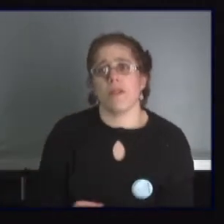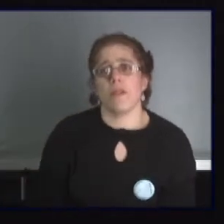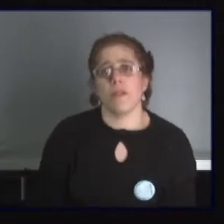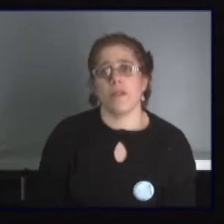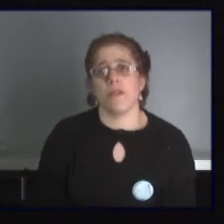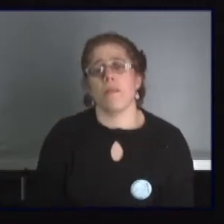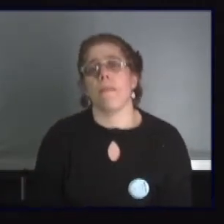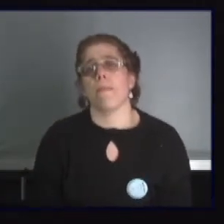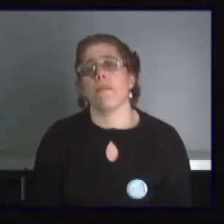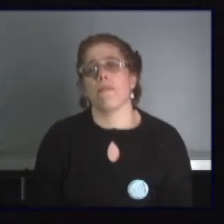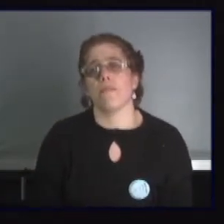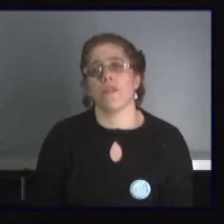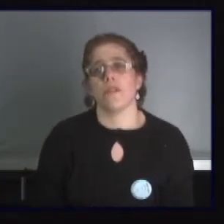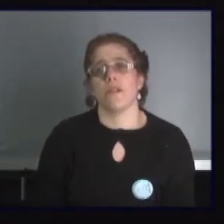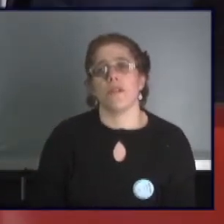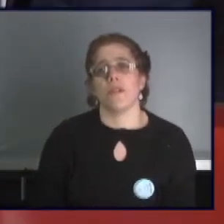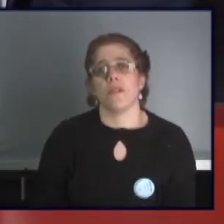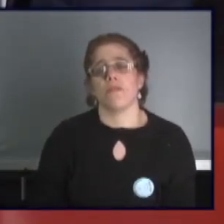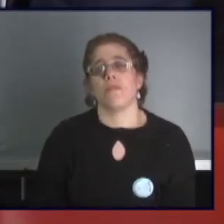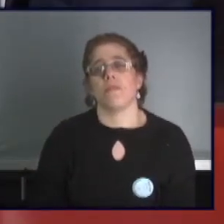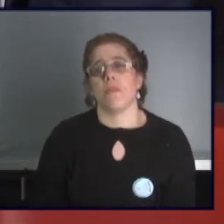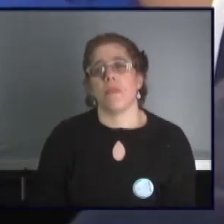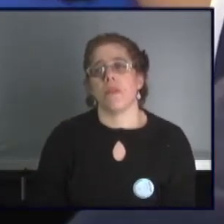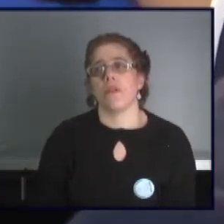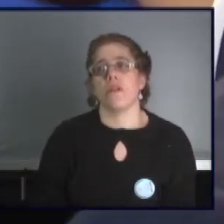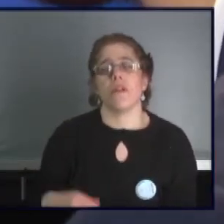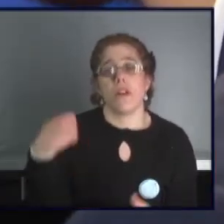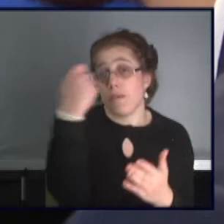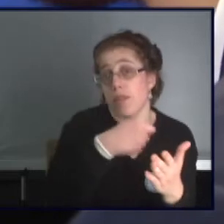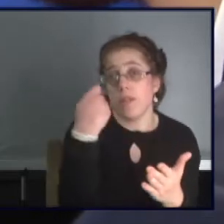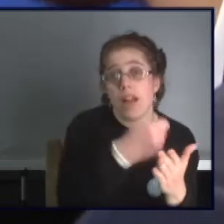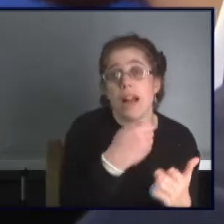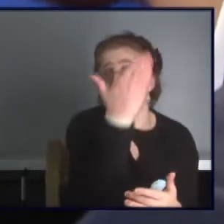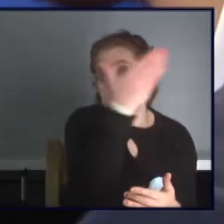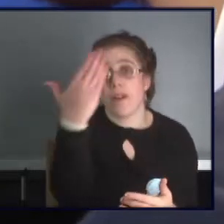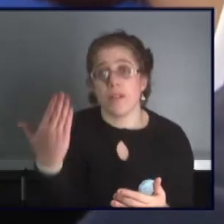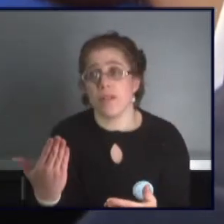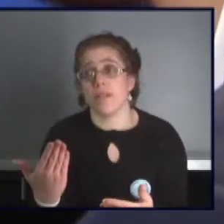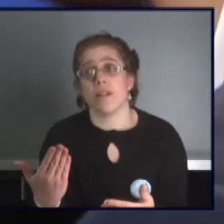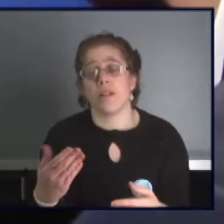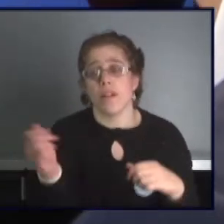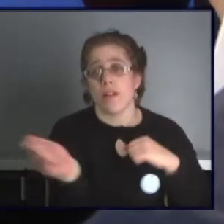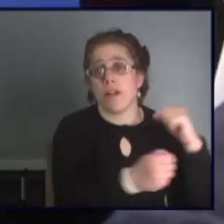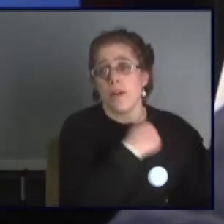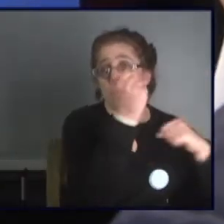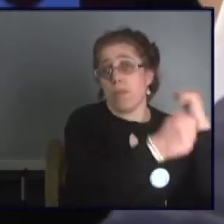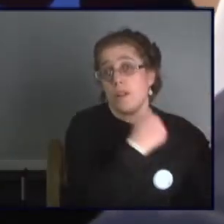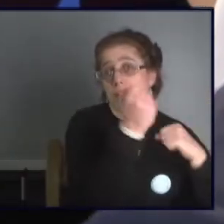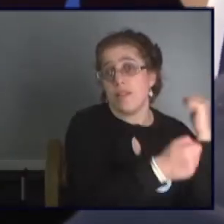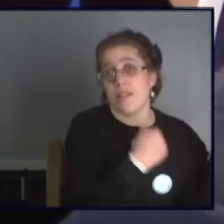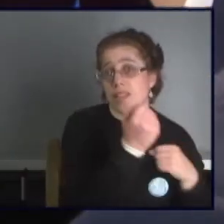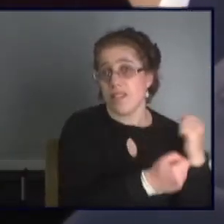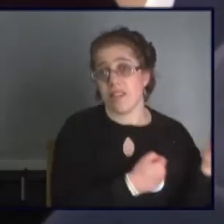deuda externa es impresionante los subsidios para las empresas bueno algunos privados